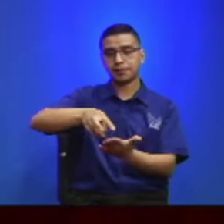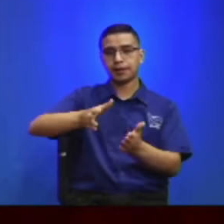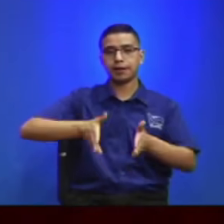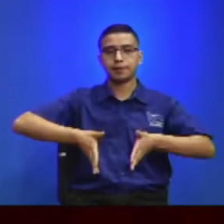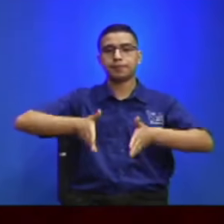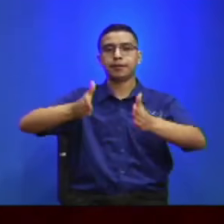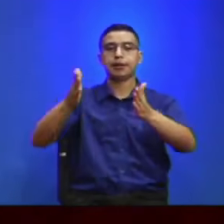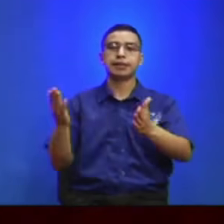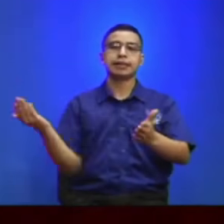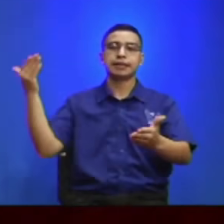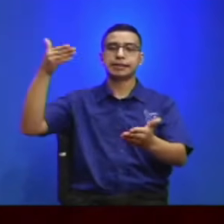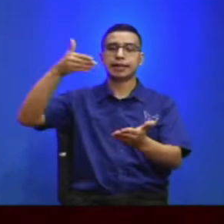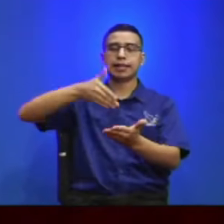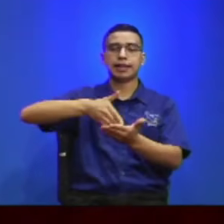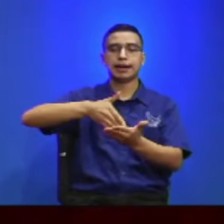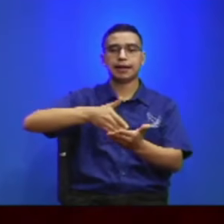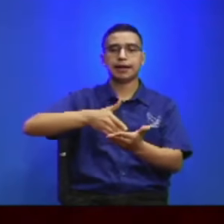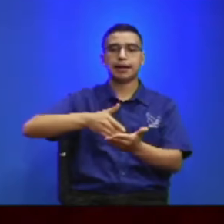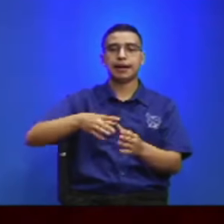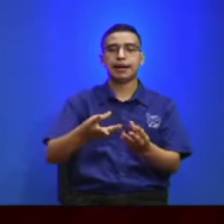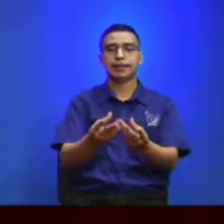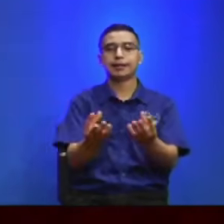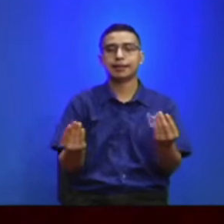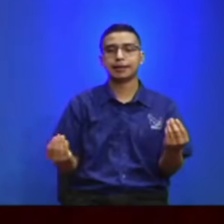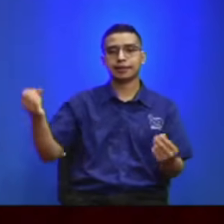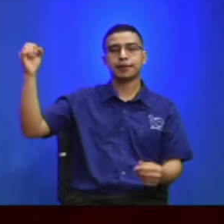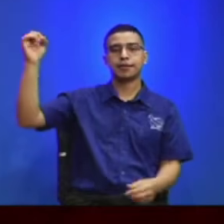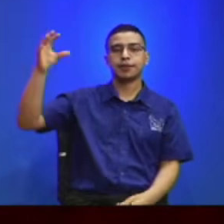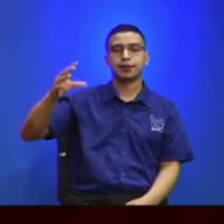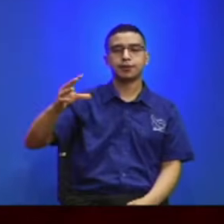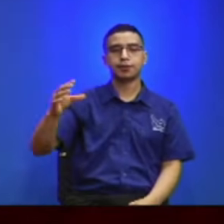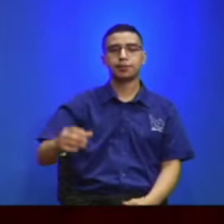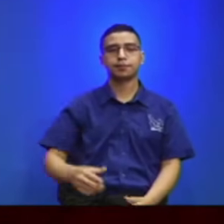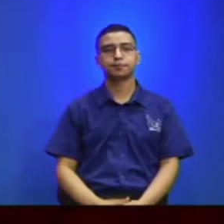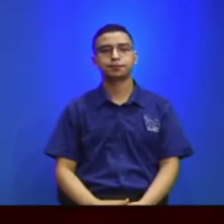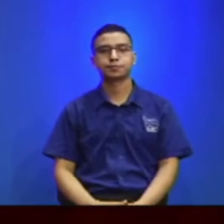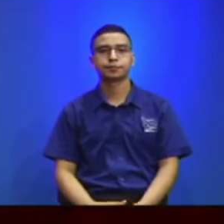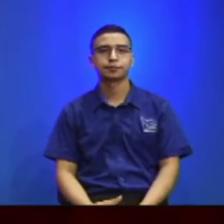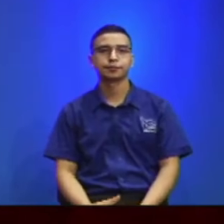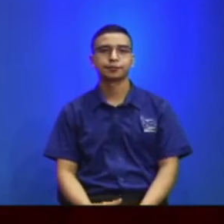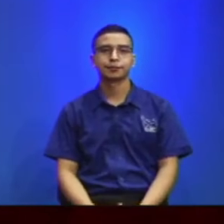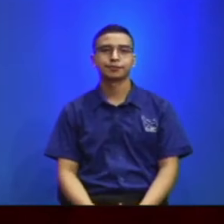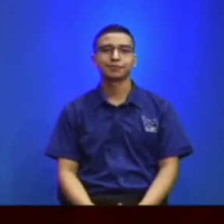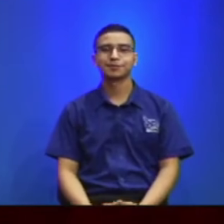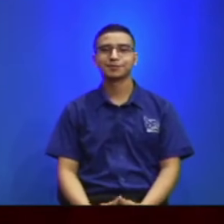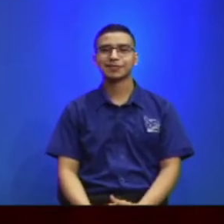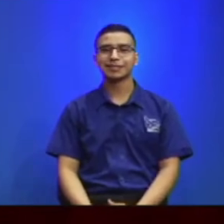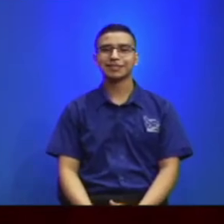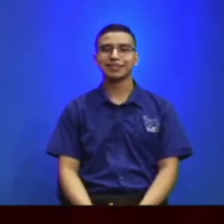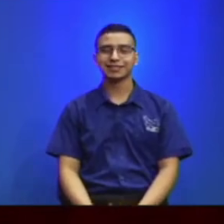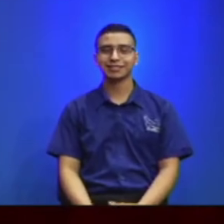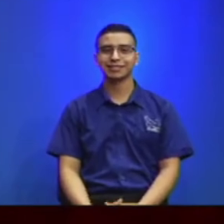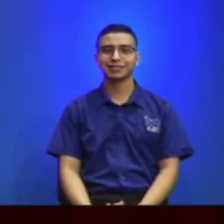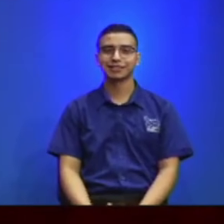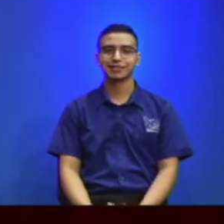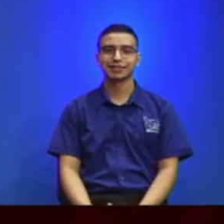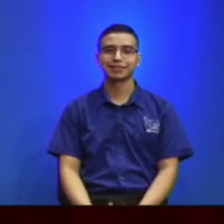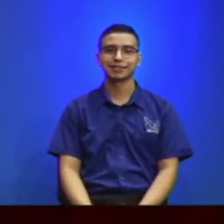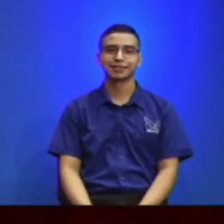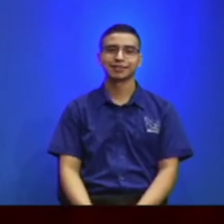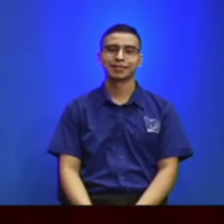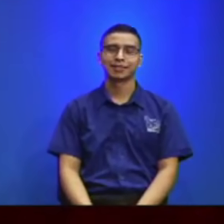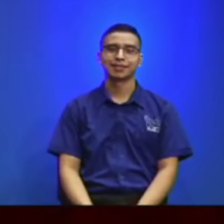para que entres y vanesa deleitarte sin que te esté persiguiendo la migra a caballo con fuertes